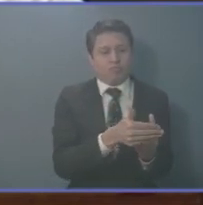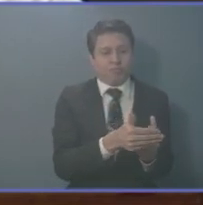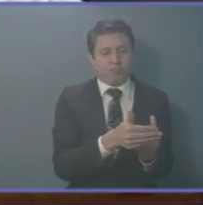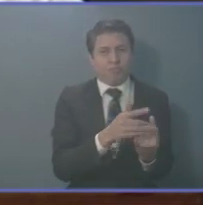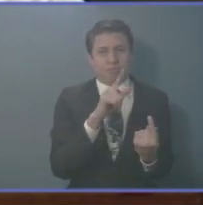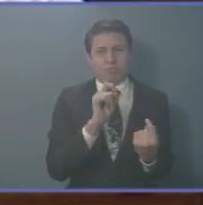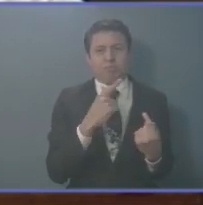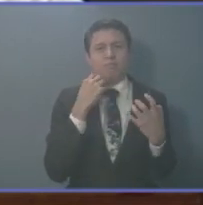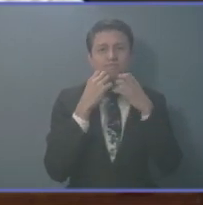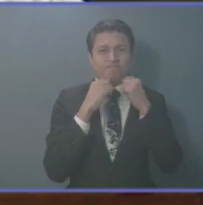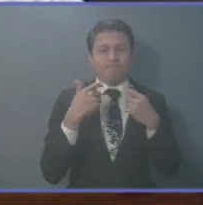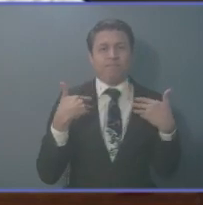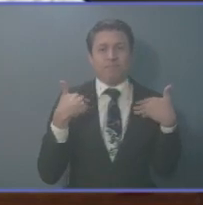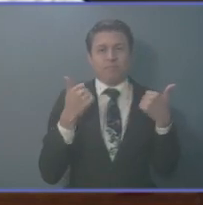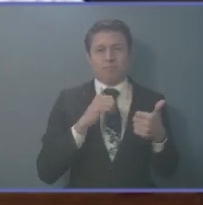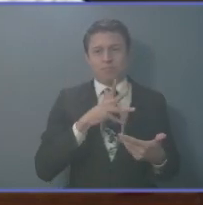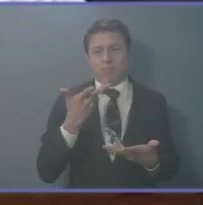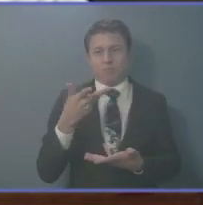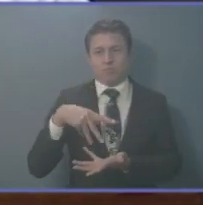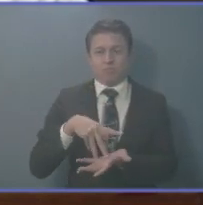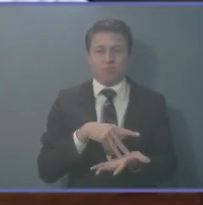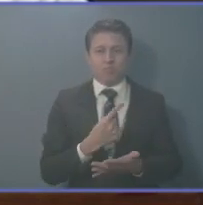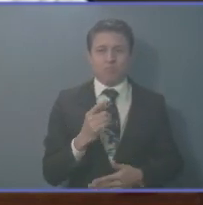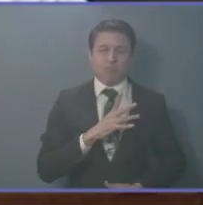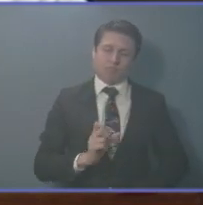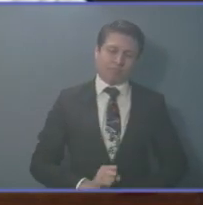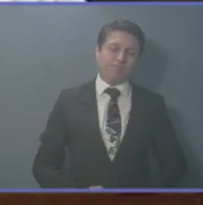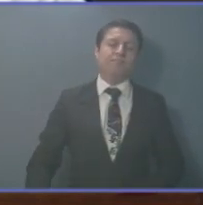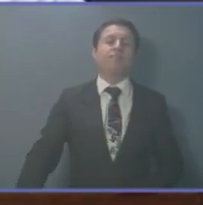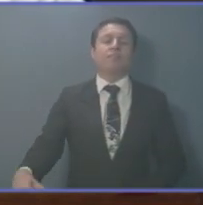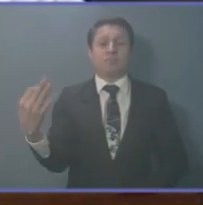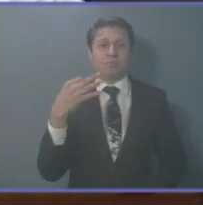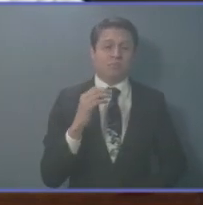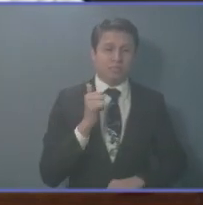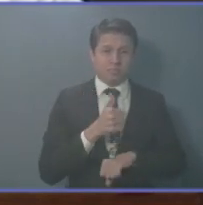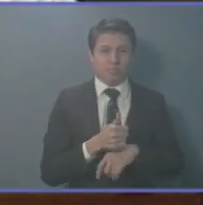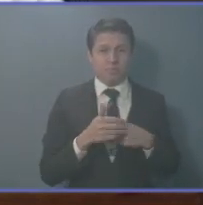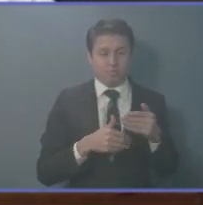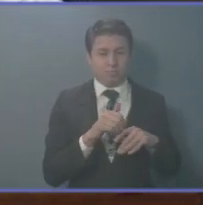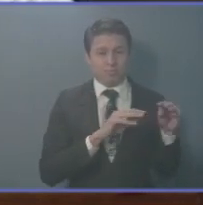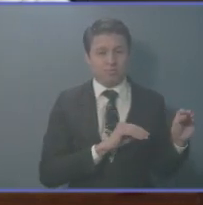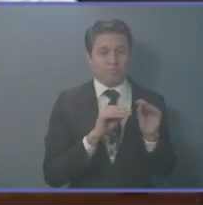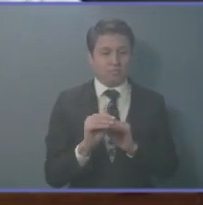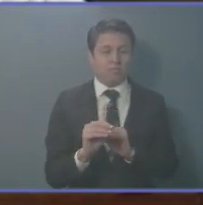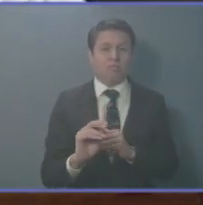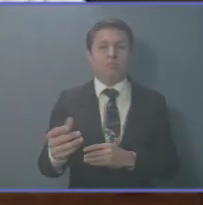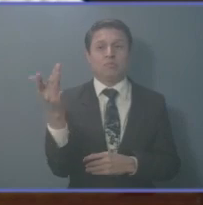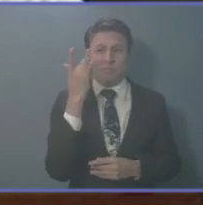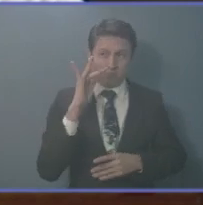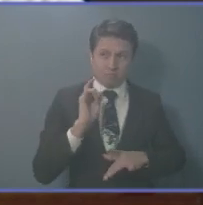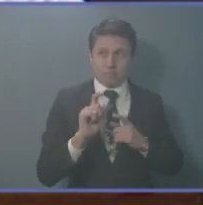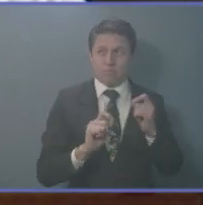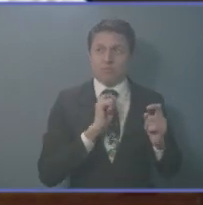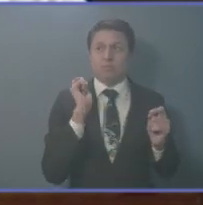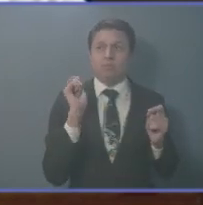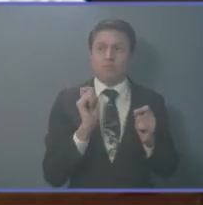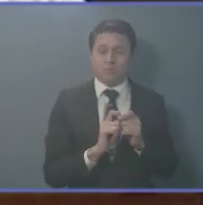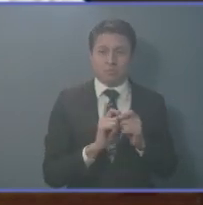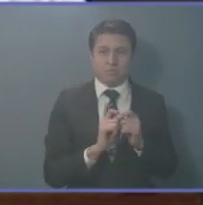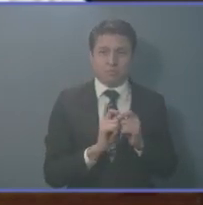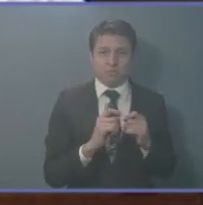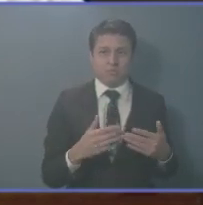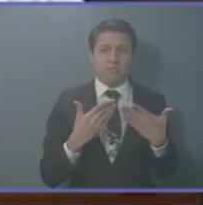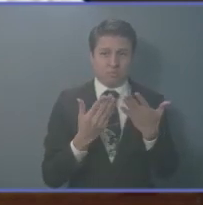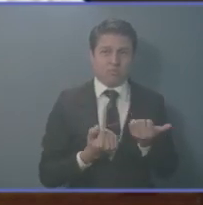es establecer los procedimientos que deben seguirse para la aplicación de las pruebas a las personas para determinar la